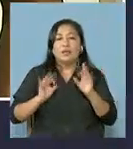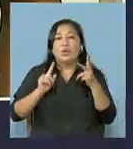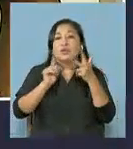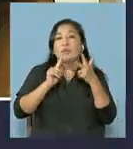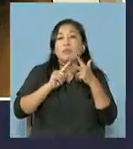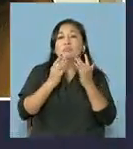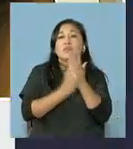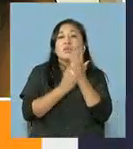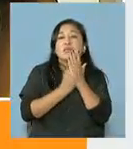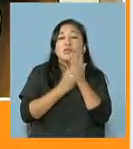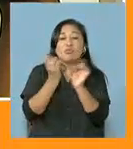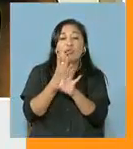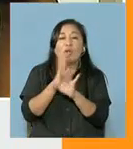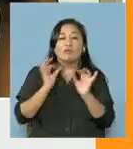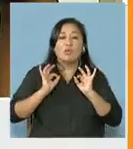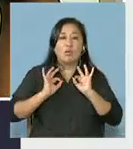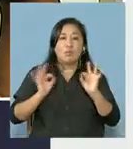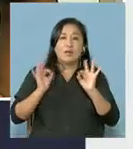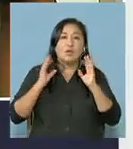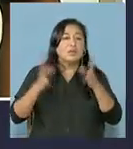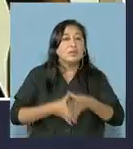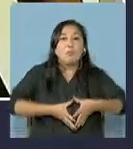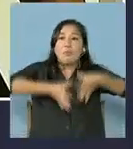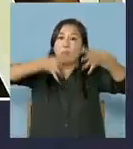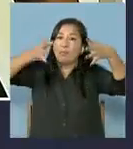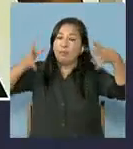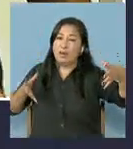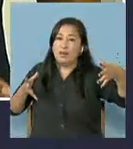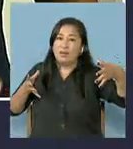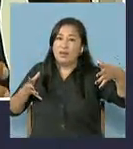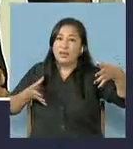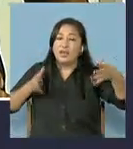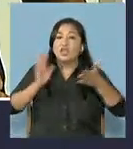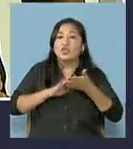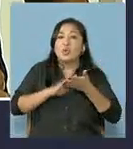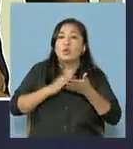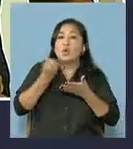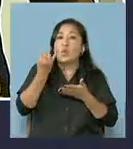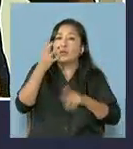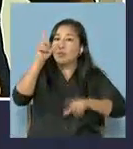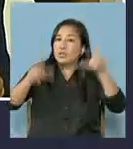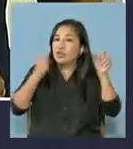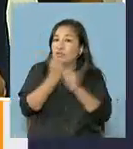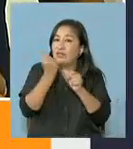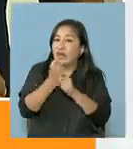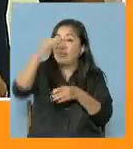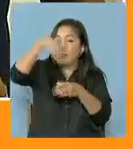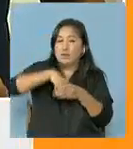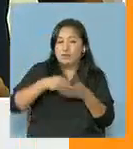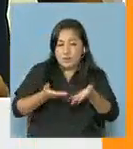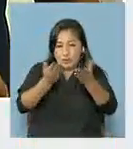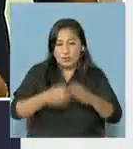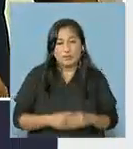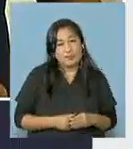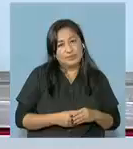complejo ministerial, el del Ministerio de Educación, que es el más grande que tiene en cuanto a la cantidad de empleados públicos del gobierno de la provincia. Adelante